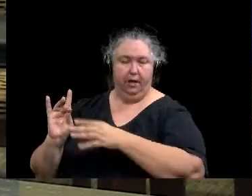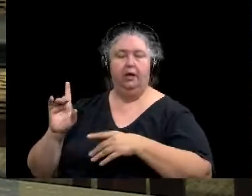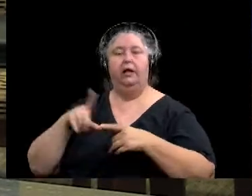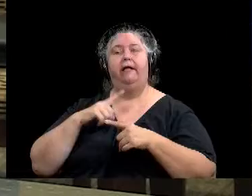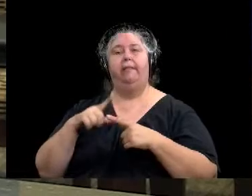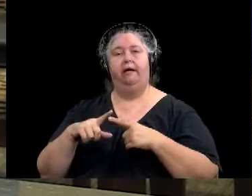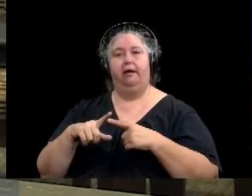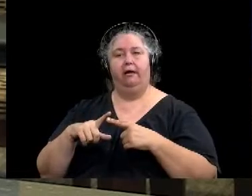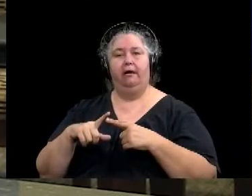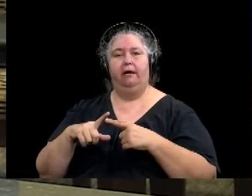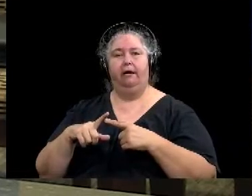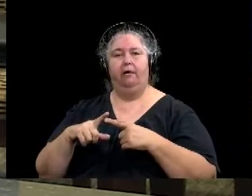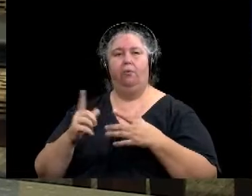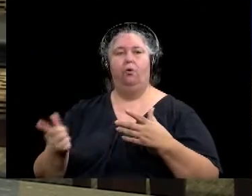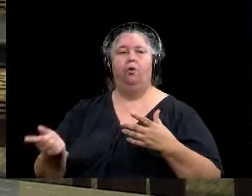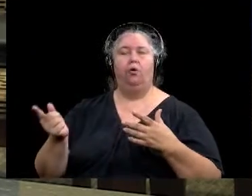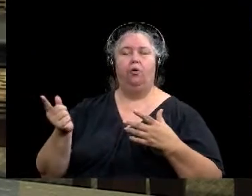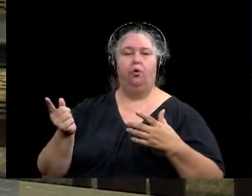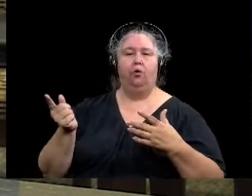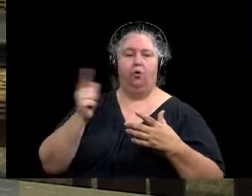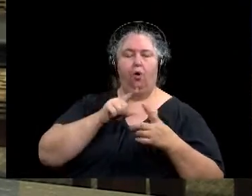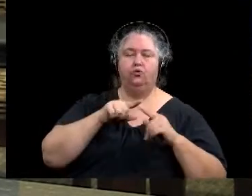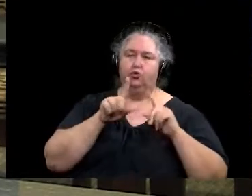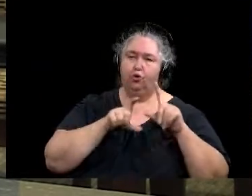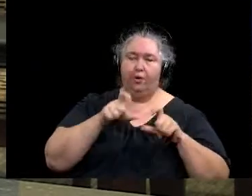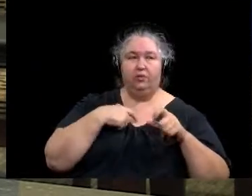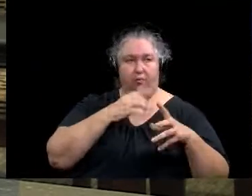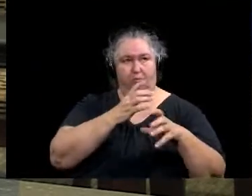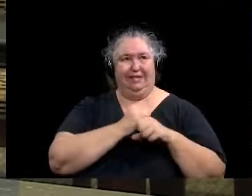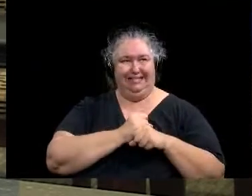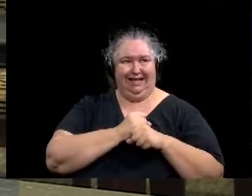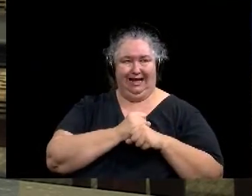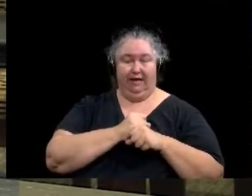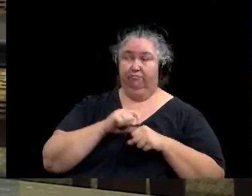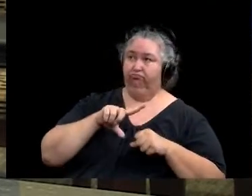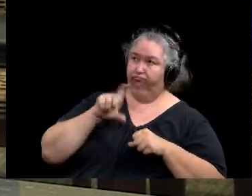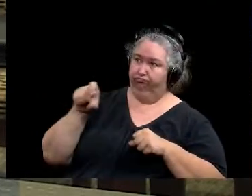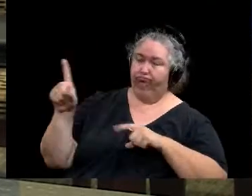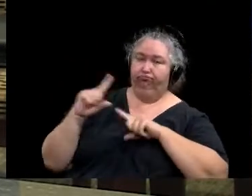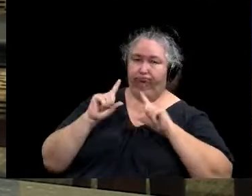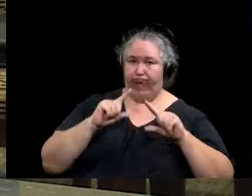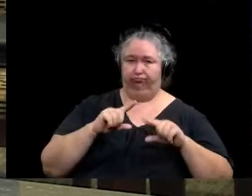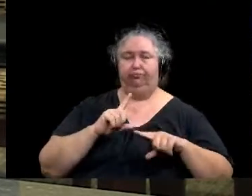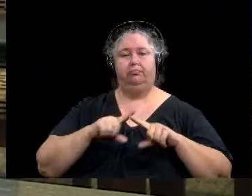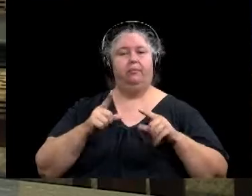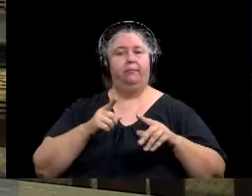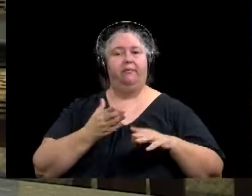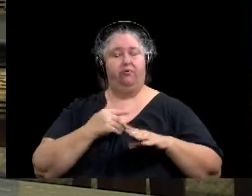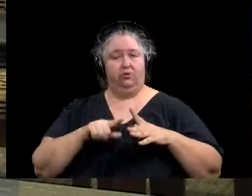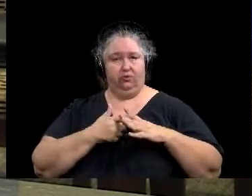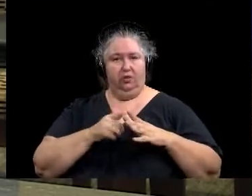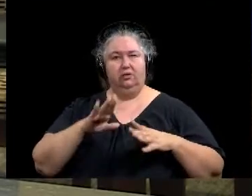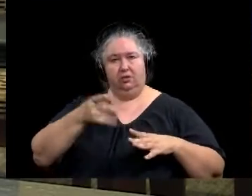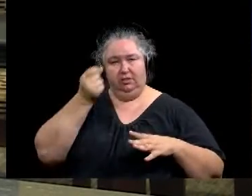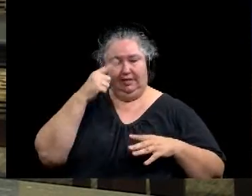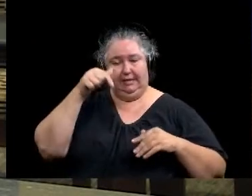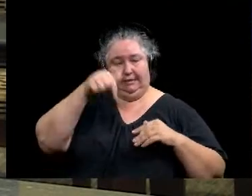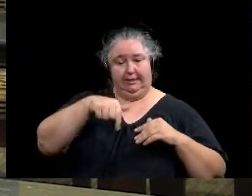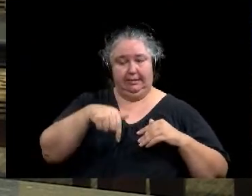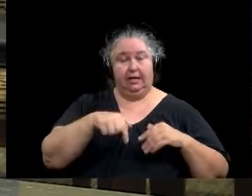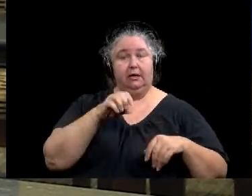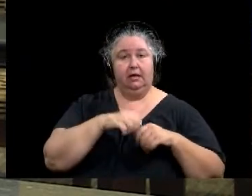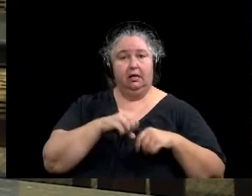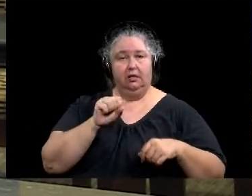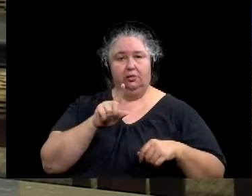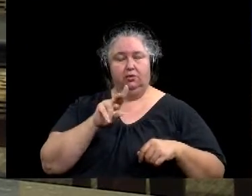de abrir a hablar y palabras de apertura quiero asegurarse que